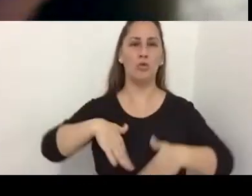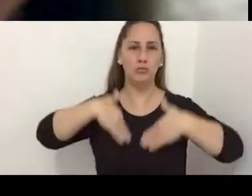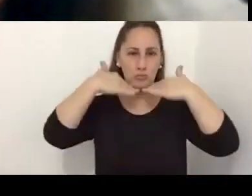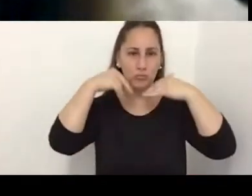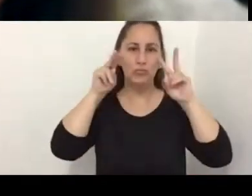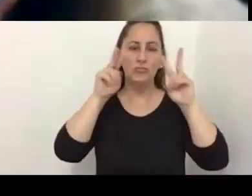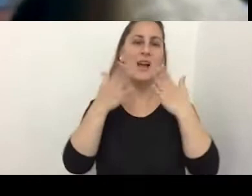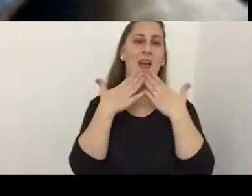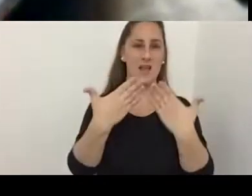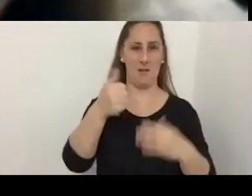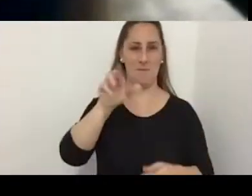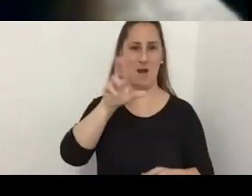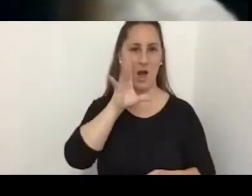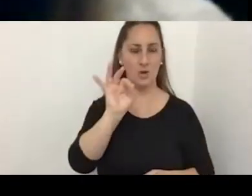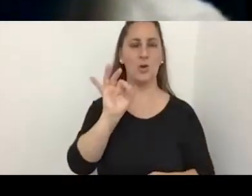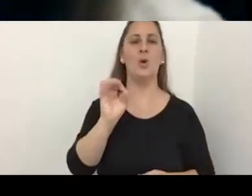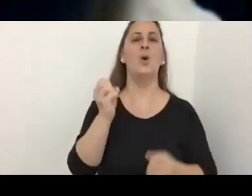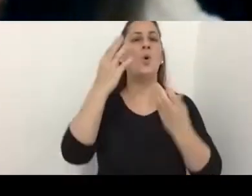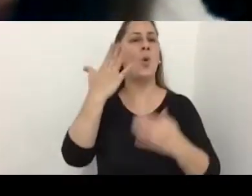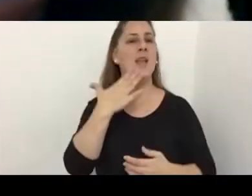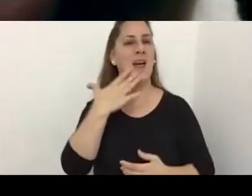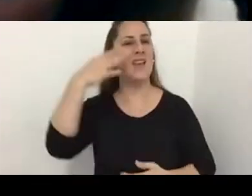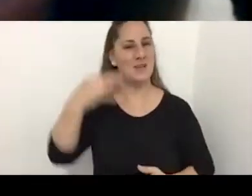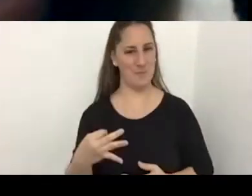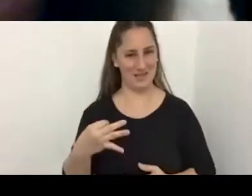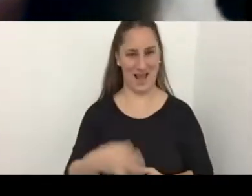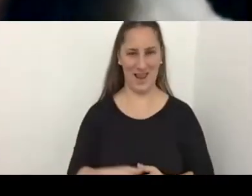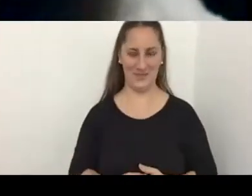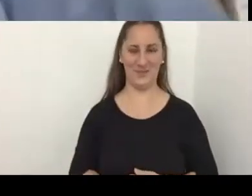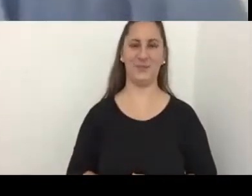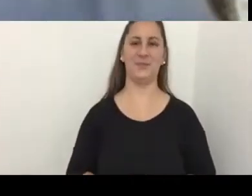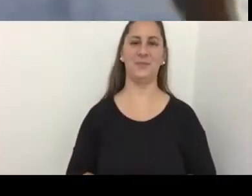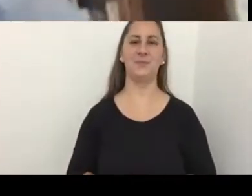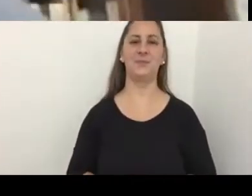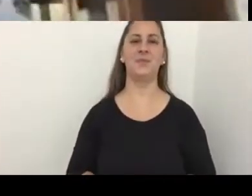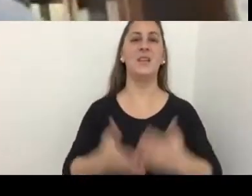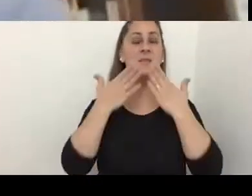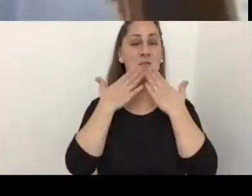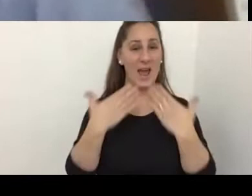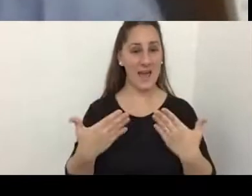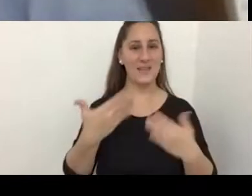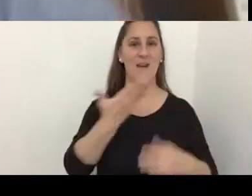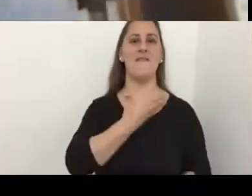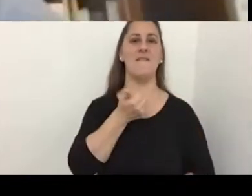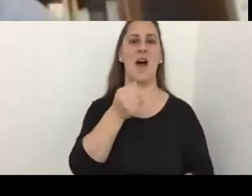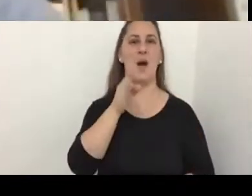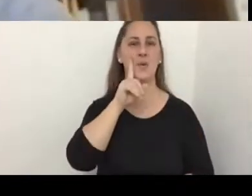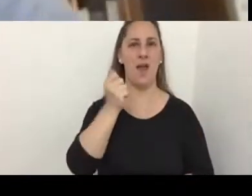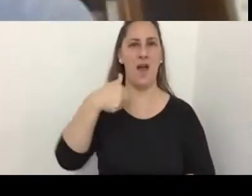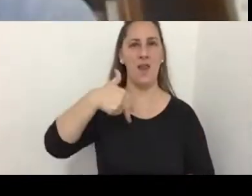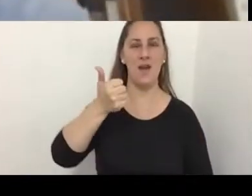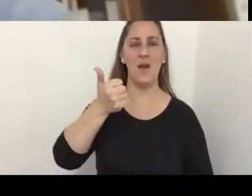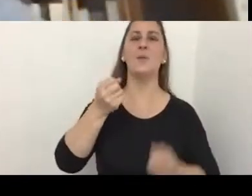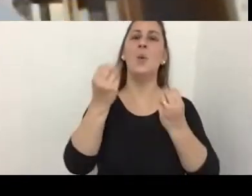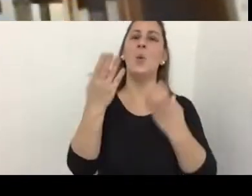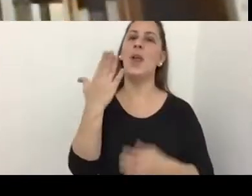Mario. Buenas tardes especiales para vos. Bueno, muchas gracias, Fabiana. Buenas tardes